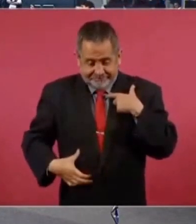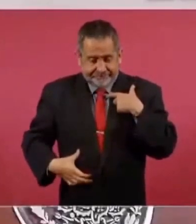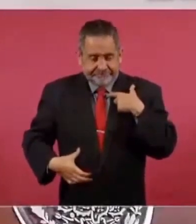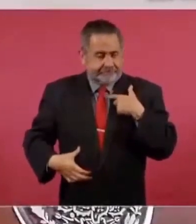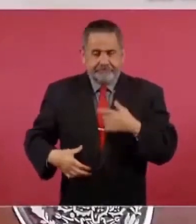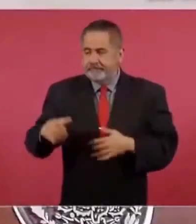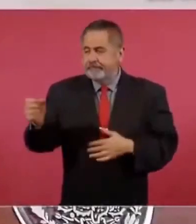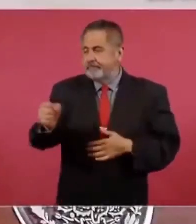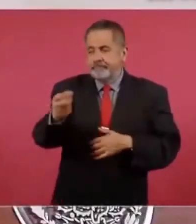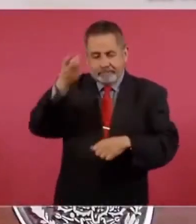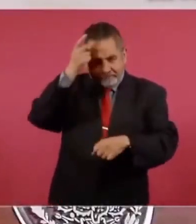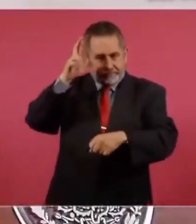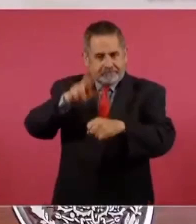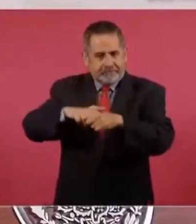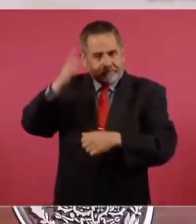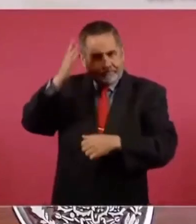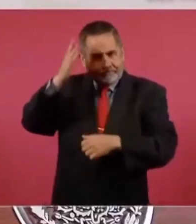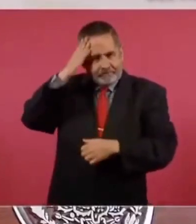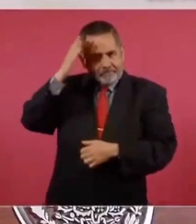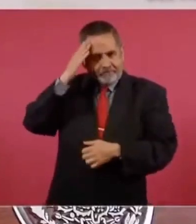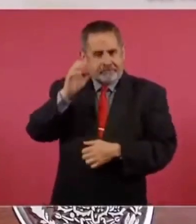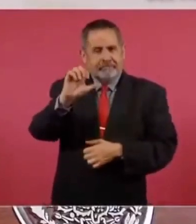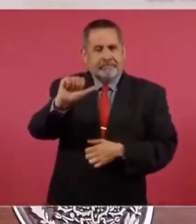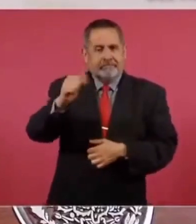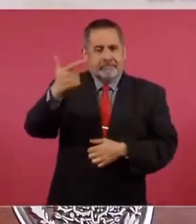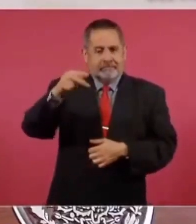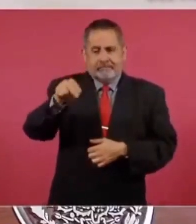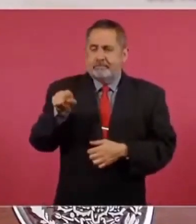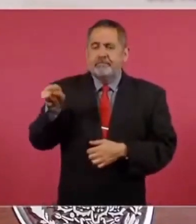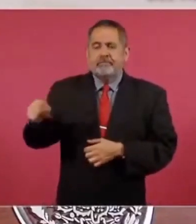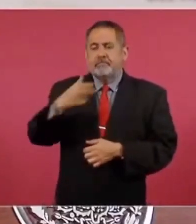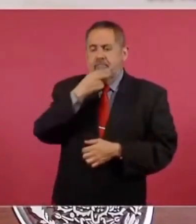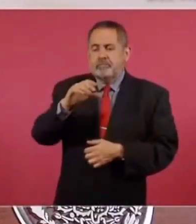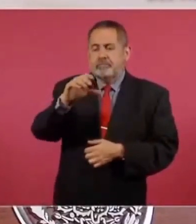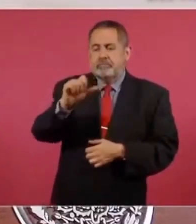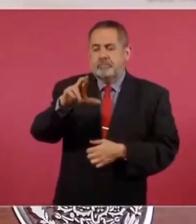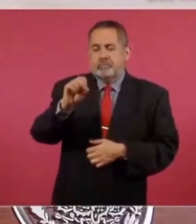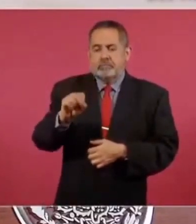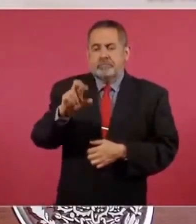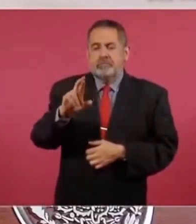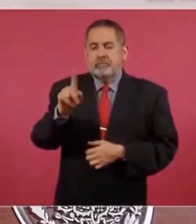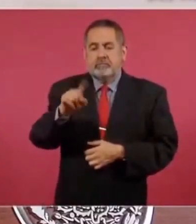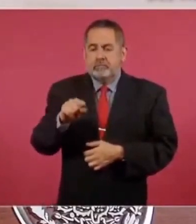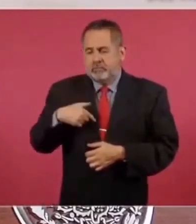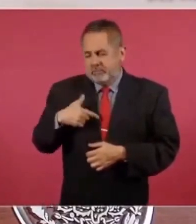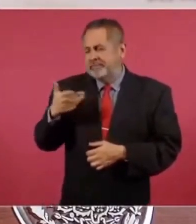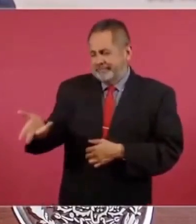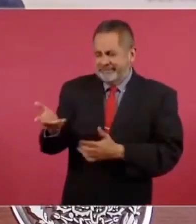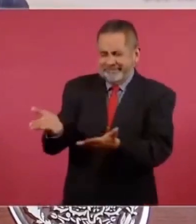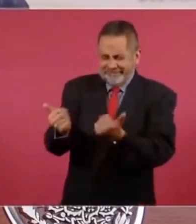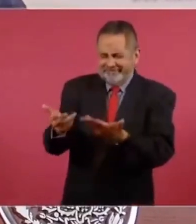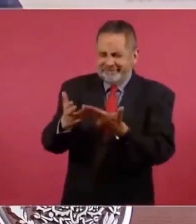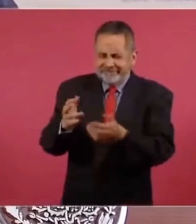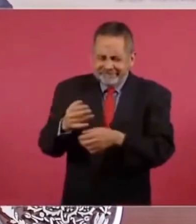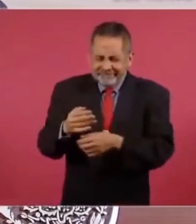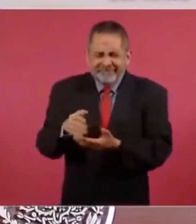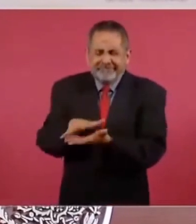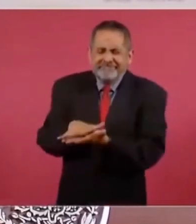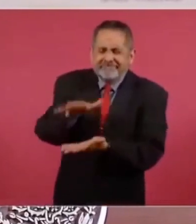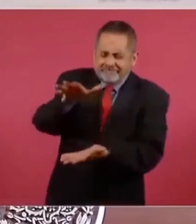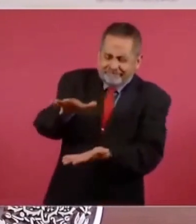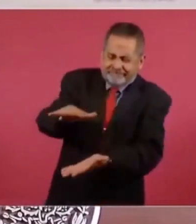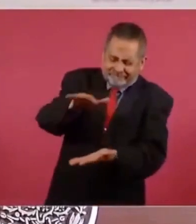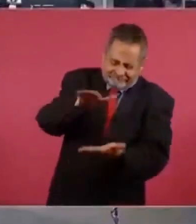director general del Archivo General de la Nación al historiador Carlos Ruiz Abreu, le solicité que me diera